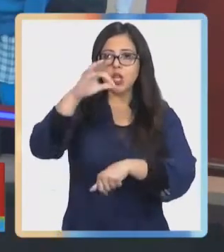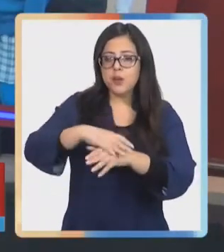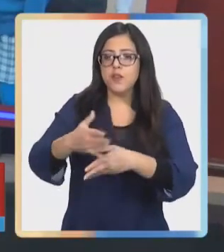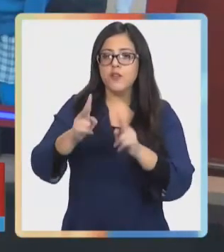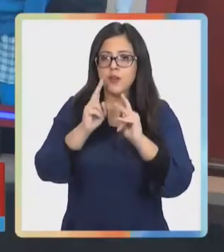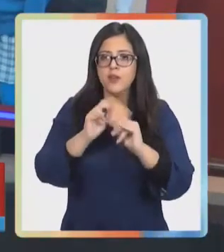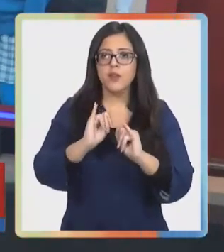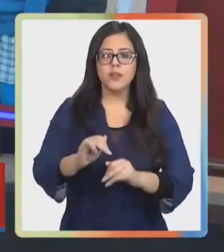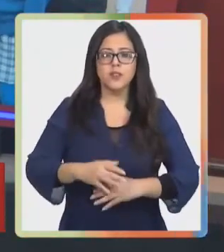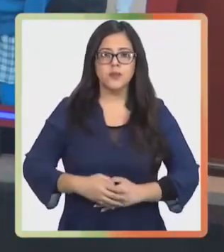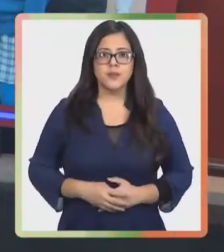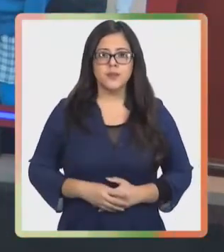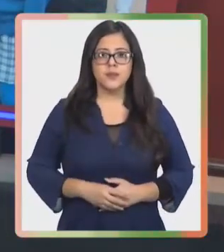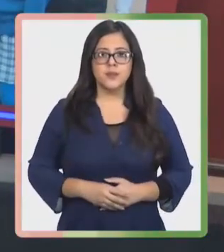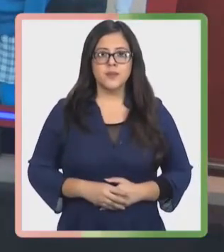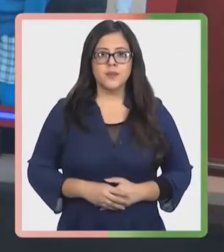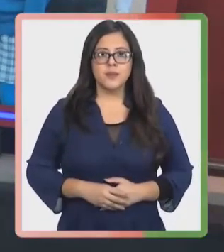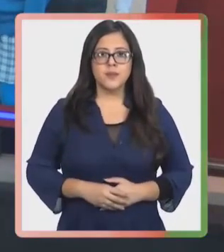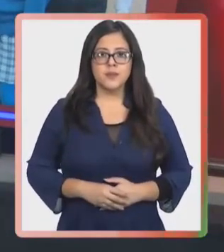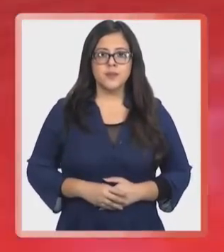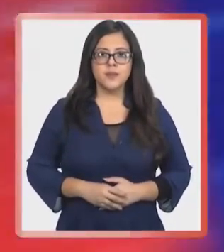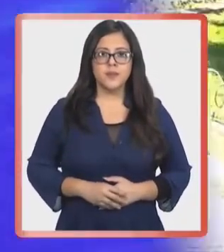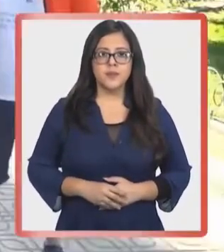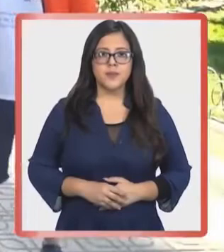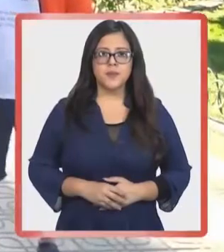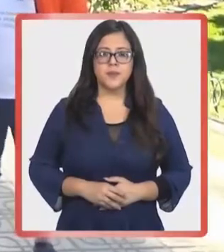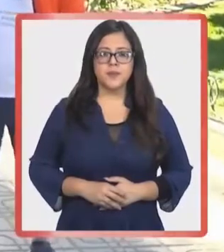médicos. Telecanal nos informa.